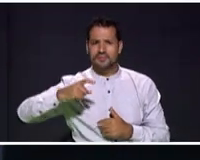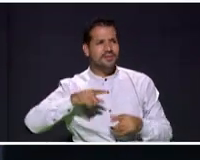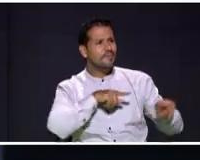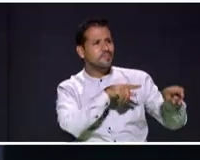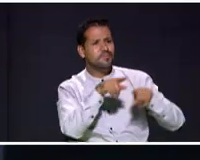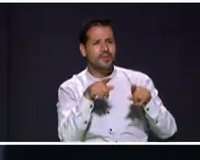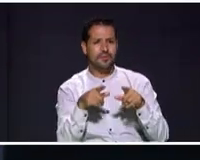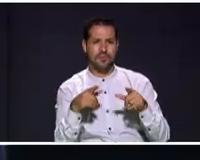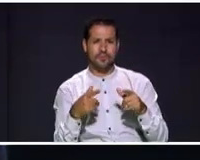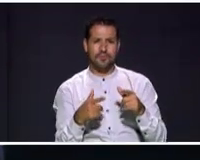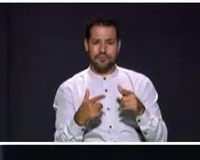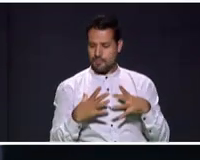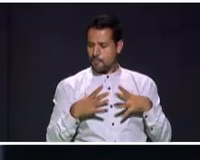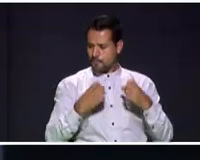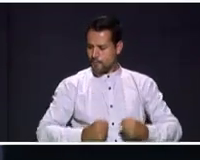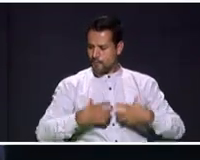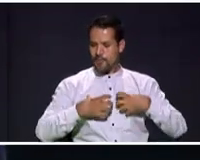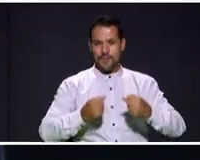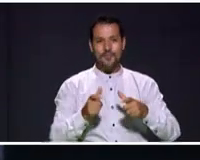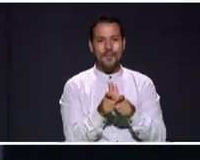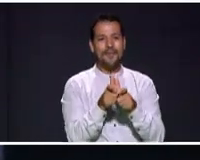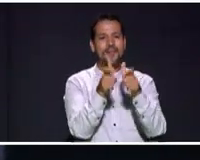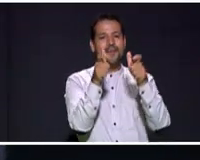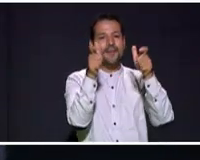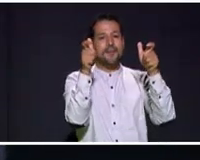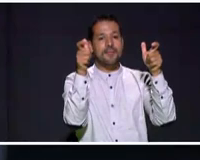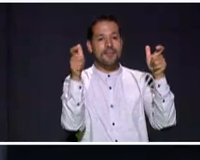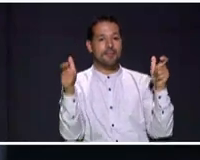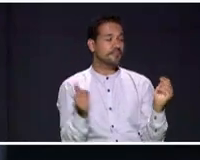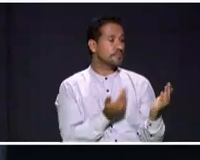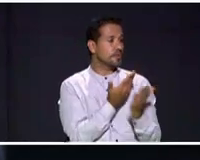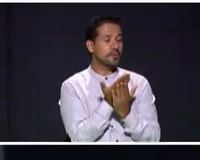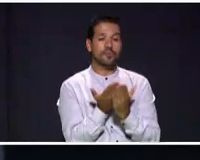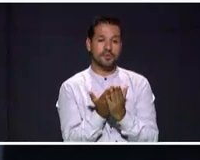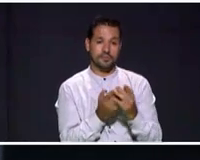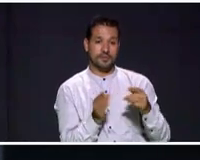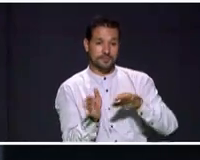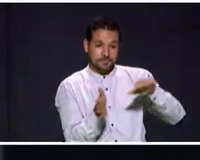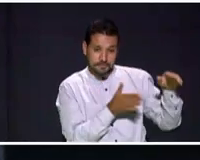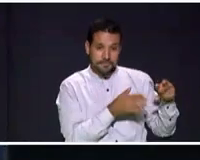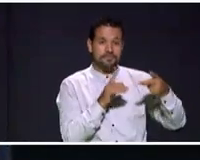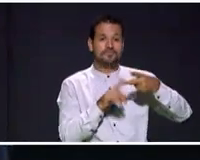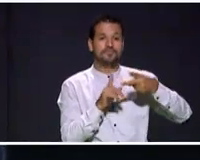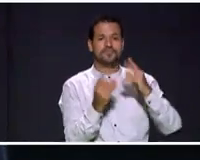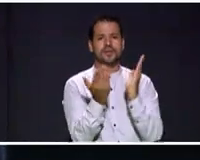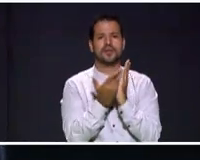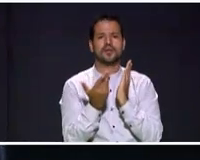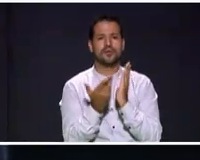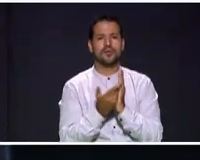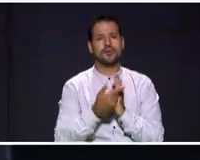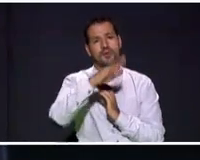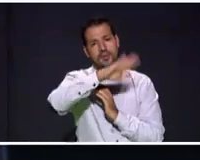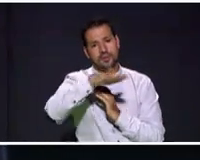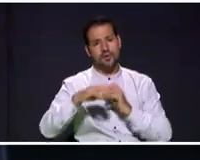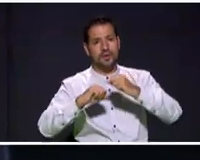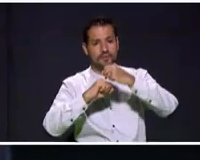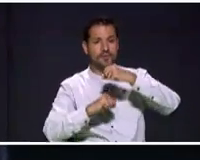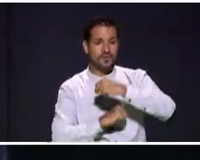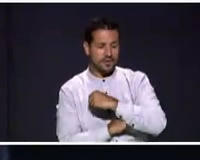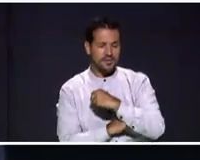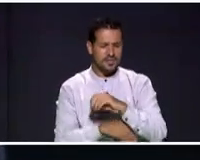propietarios de vivienda propia del departamento el propuesto para la educación en antioquia fortalecer la niñez